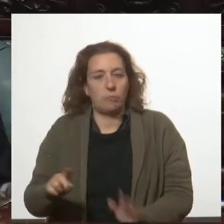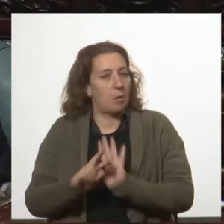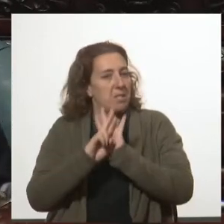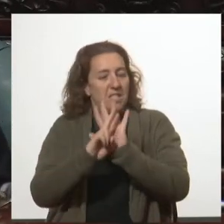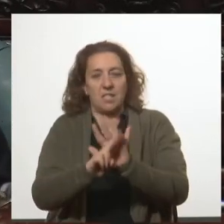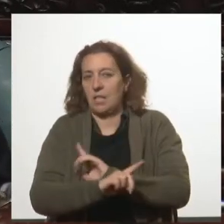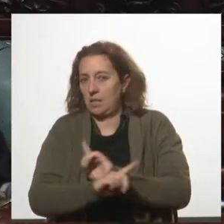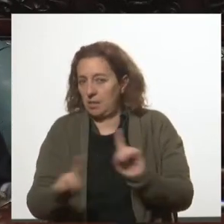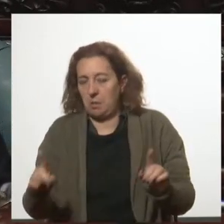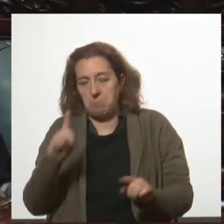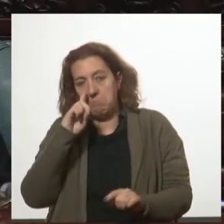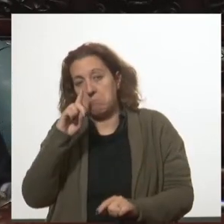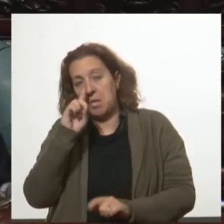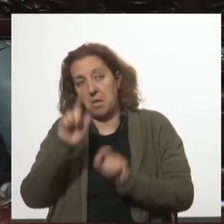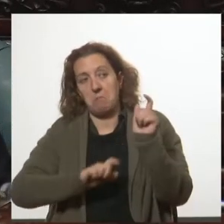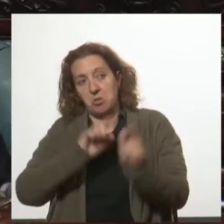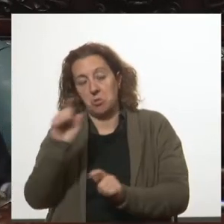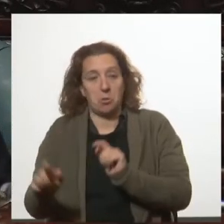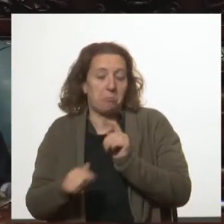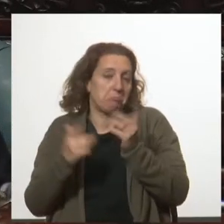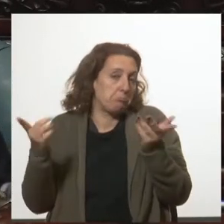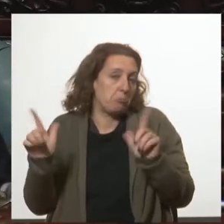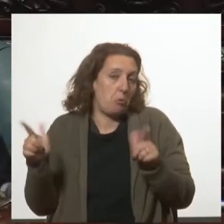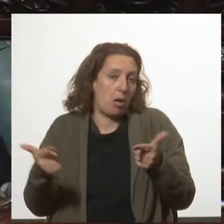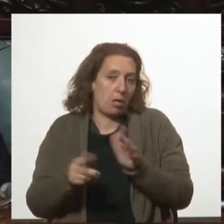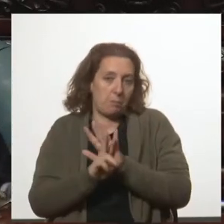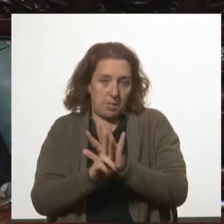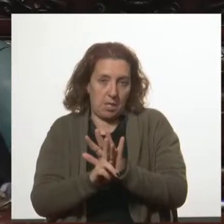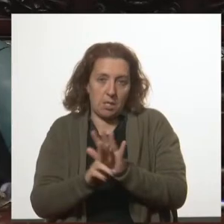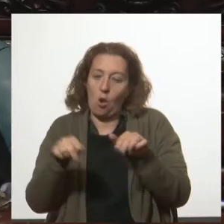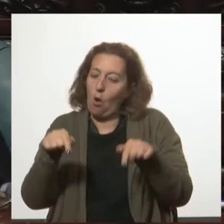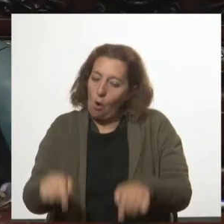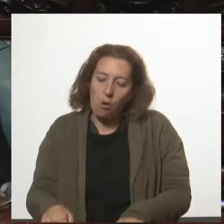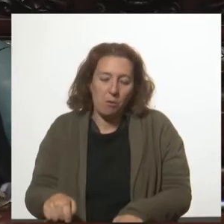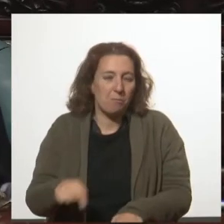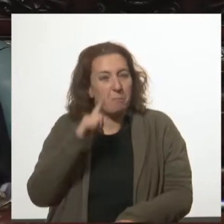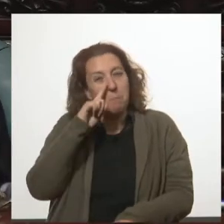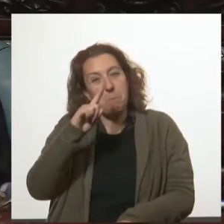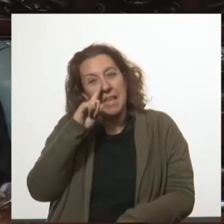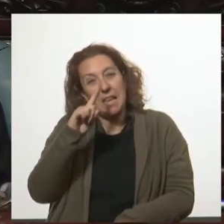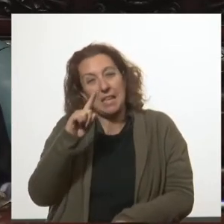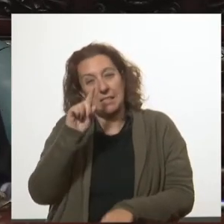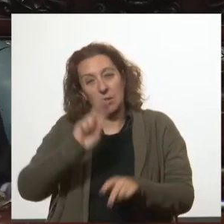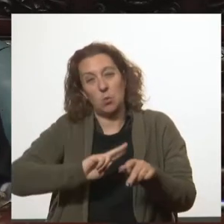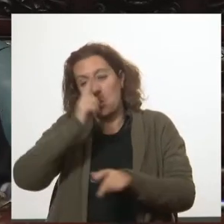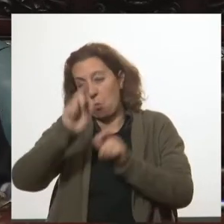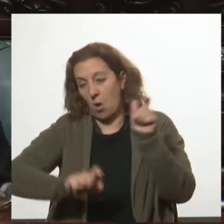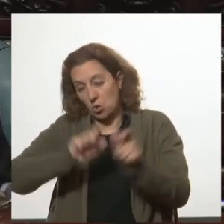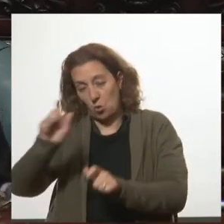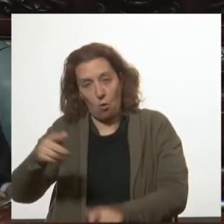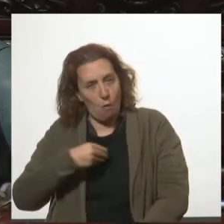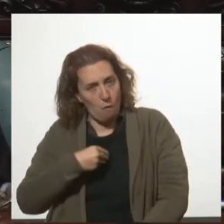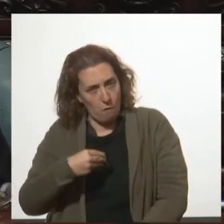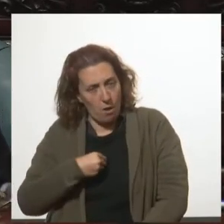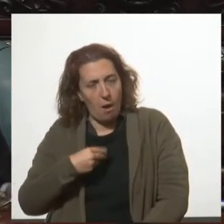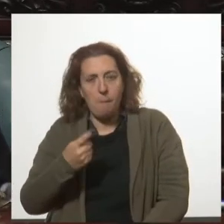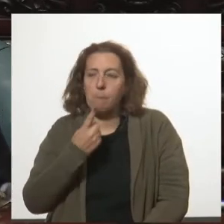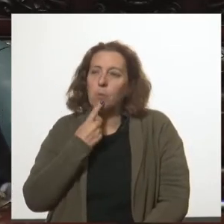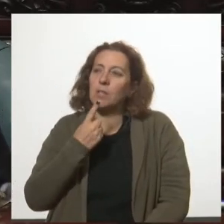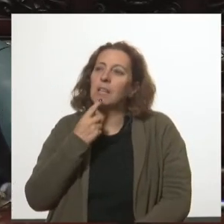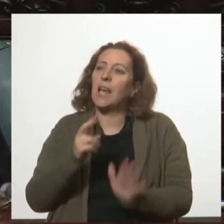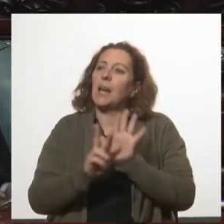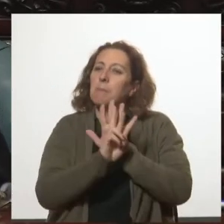a miles de compatriotas hoy miles de compatriotas que confían que la política y la